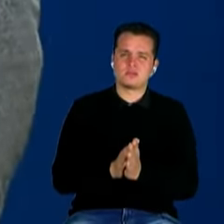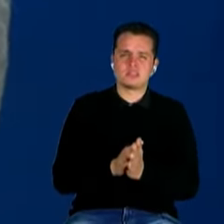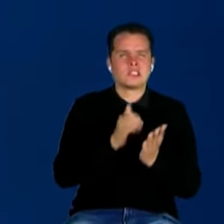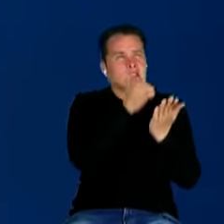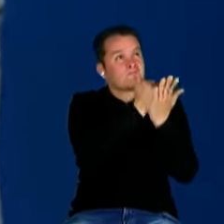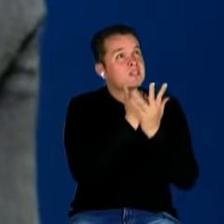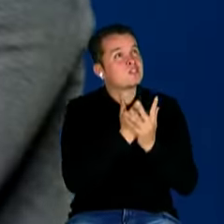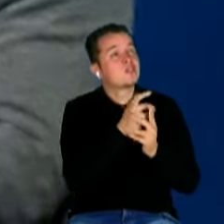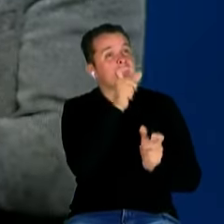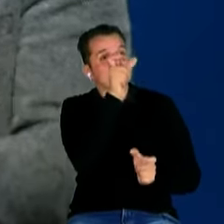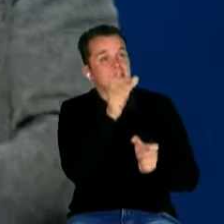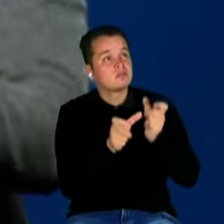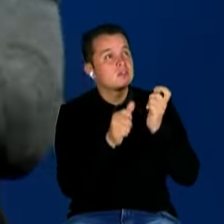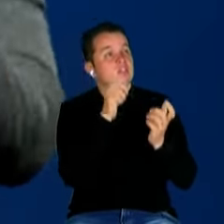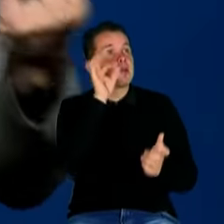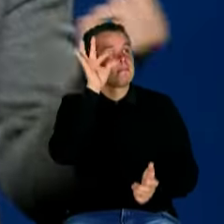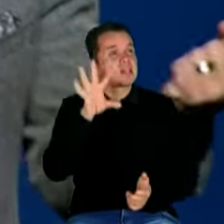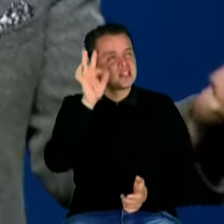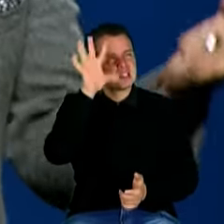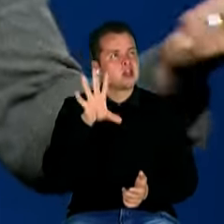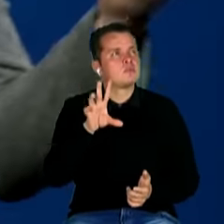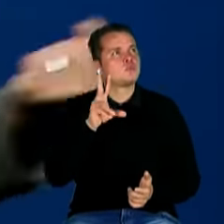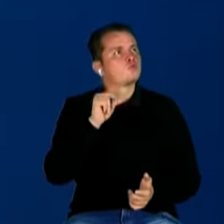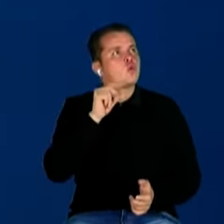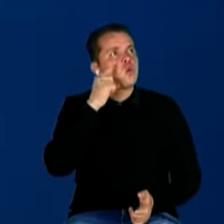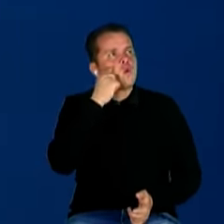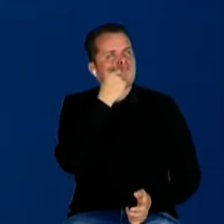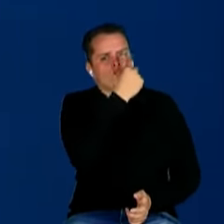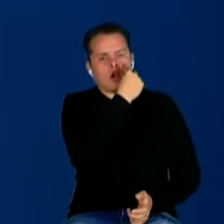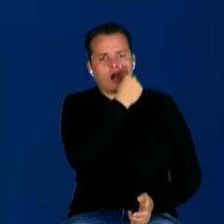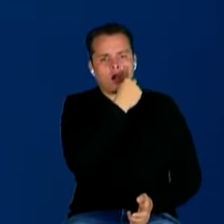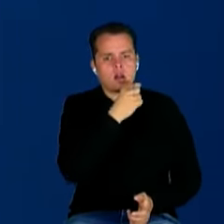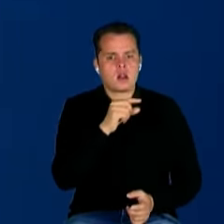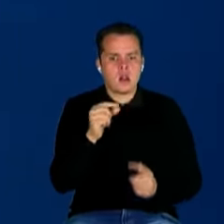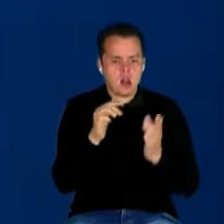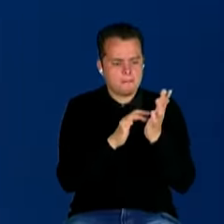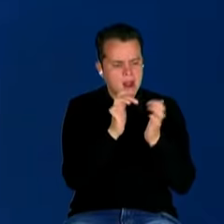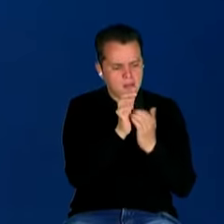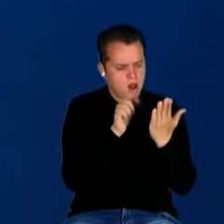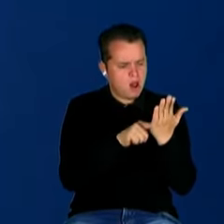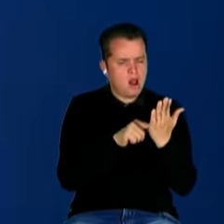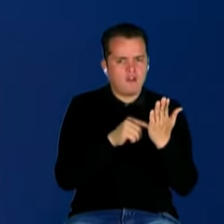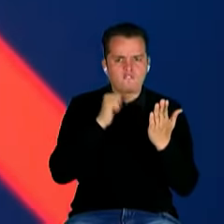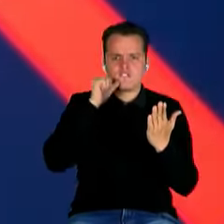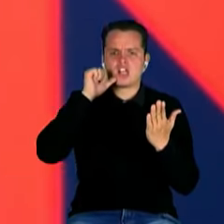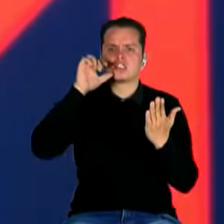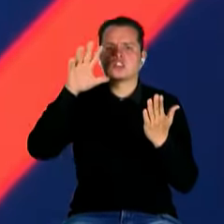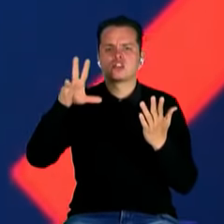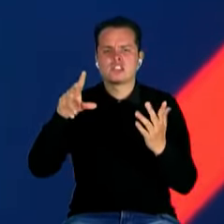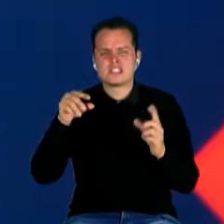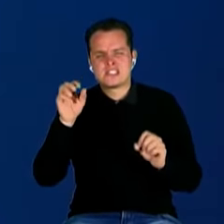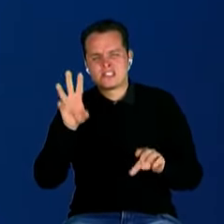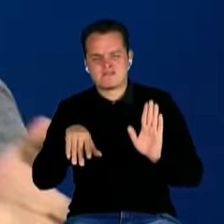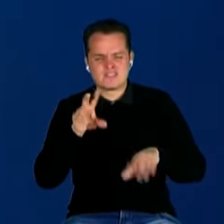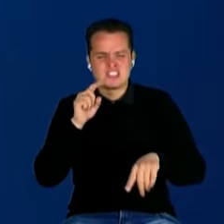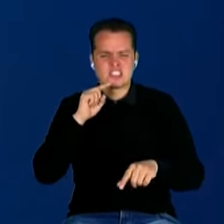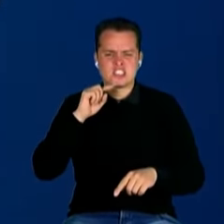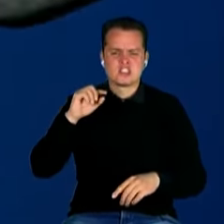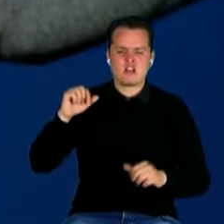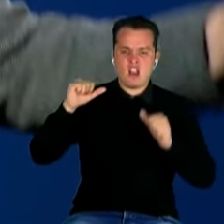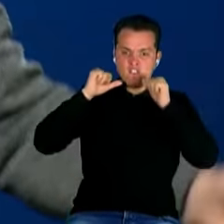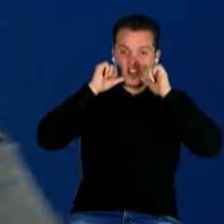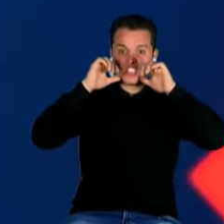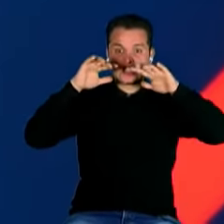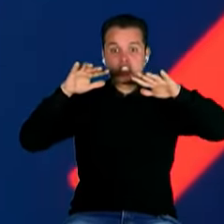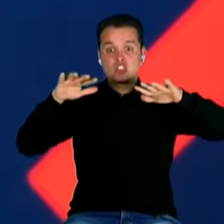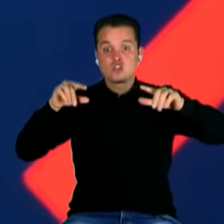Ayúdanos también a los que predicamos a no poner el énfasis en la palabra, porque pareciera que cuando predicamos de bendición, la